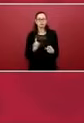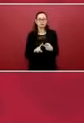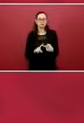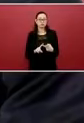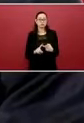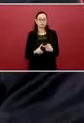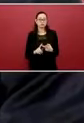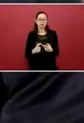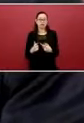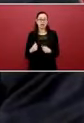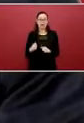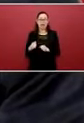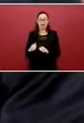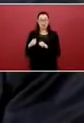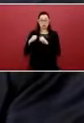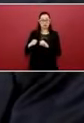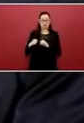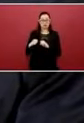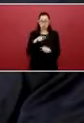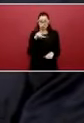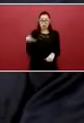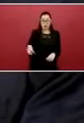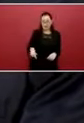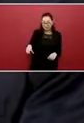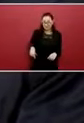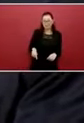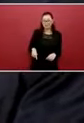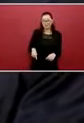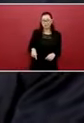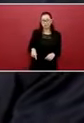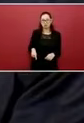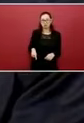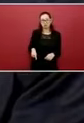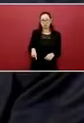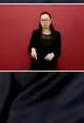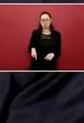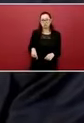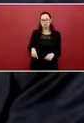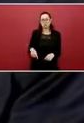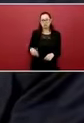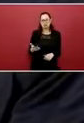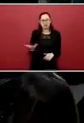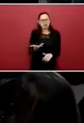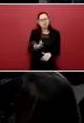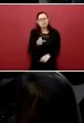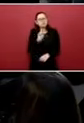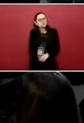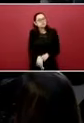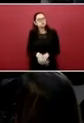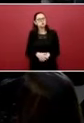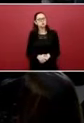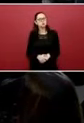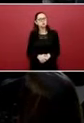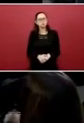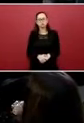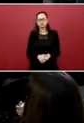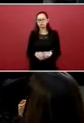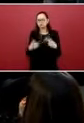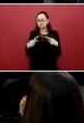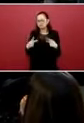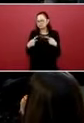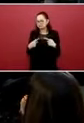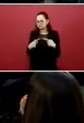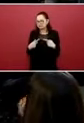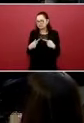autoridades, o sea, el Estado, actúa de esa forma, que desaparece a las